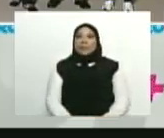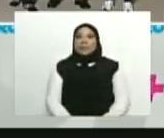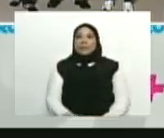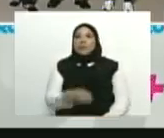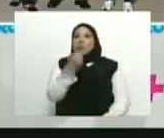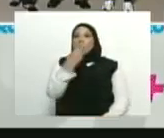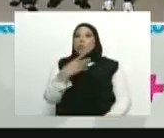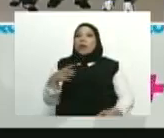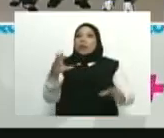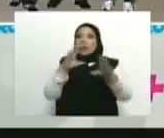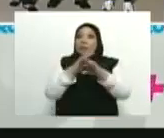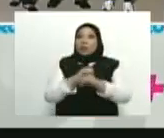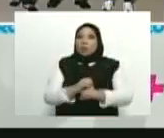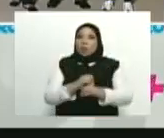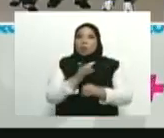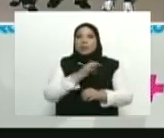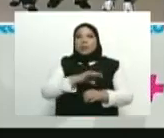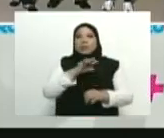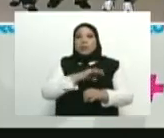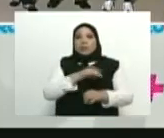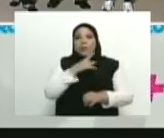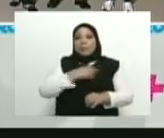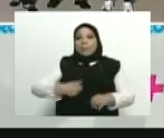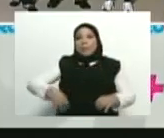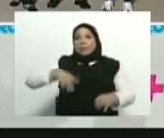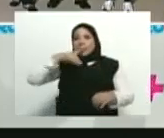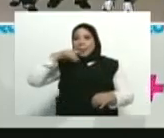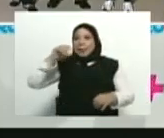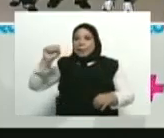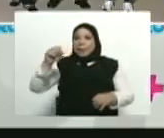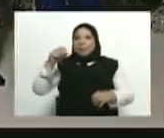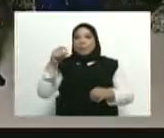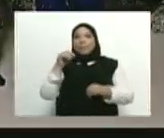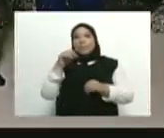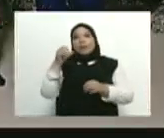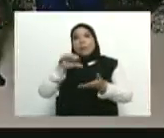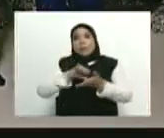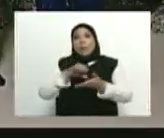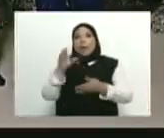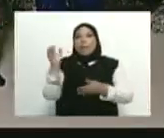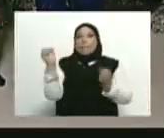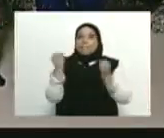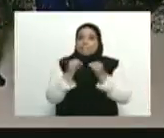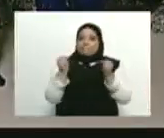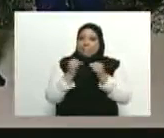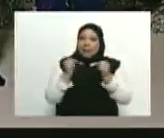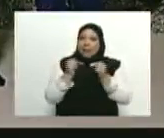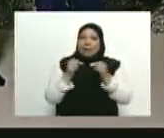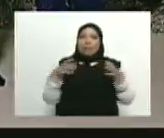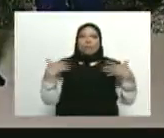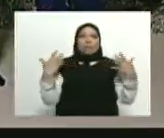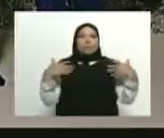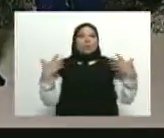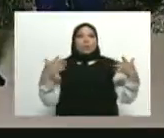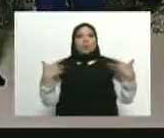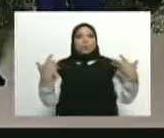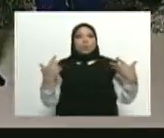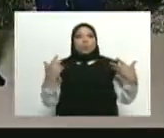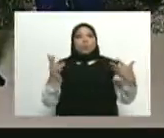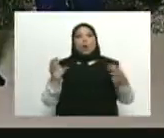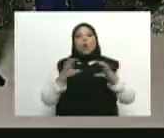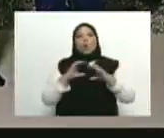Buenas noches, presidente. Desde aquí, desde la ciudad de Mérida, felices, súper contentos, primero, de tener